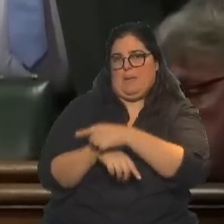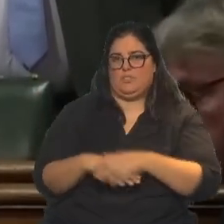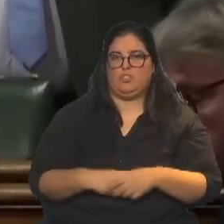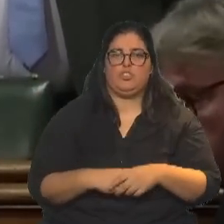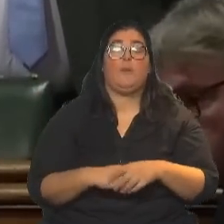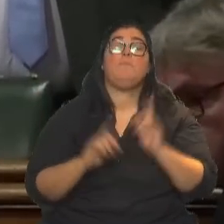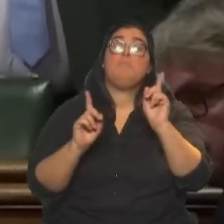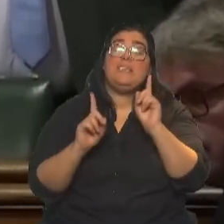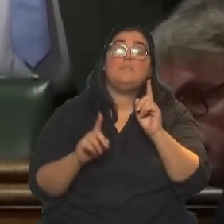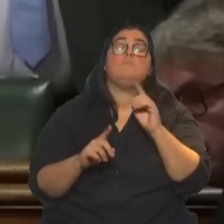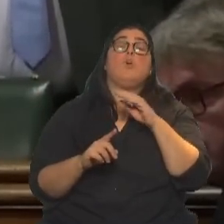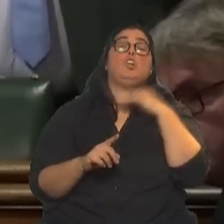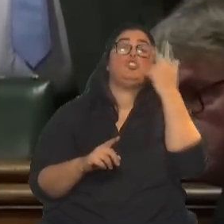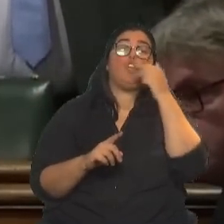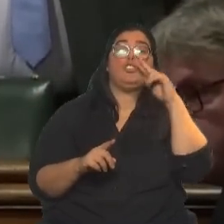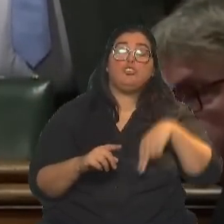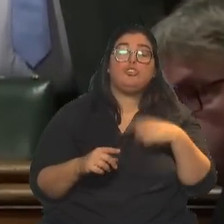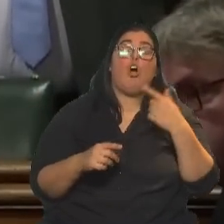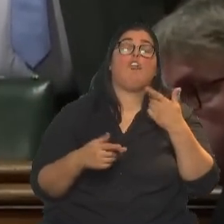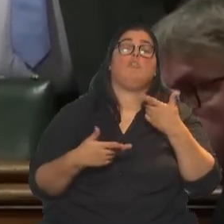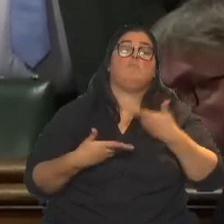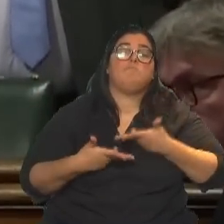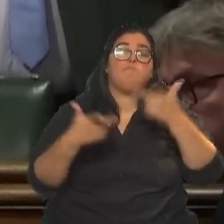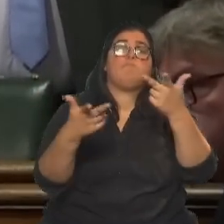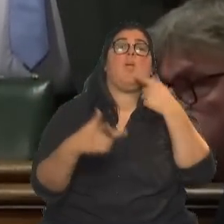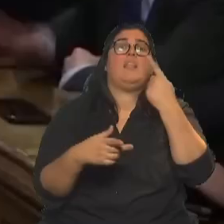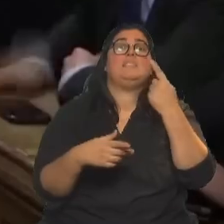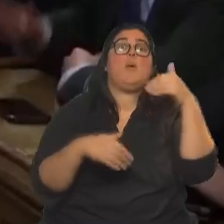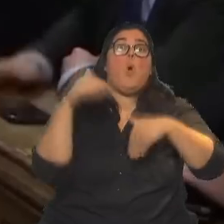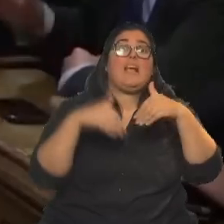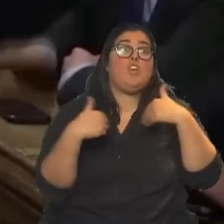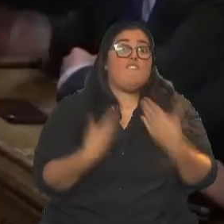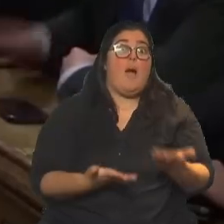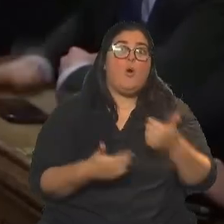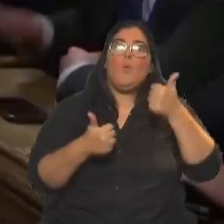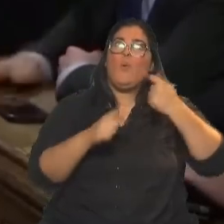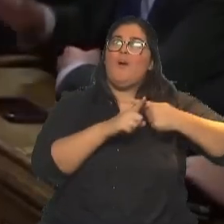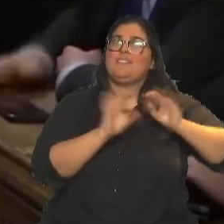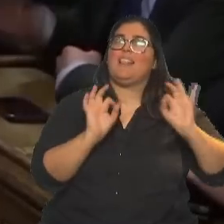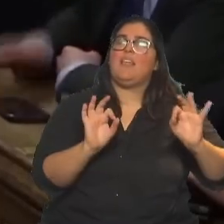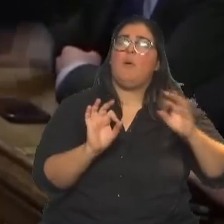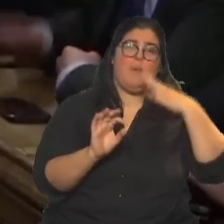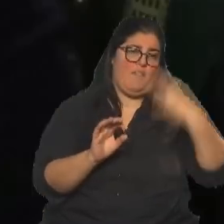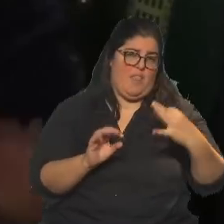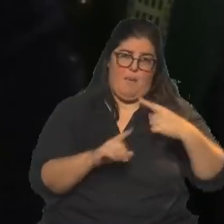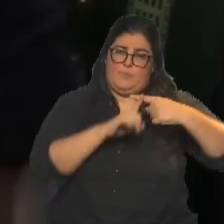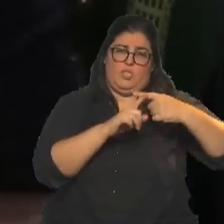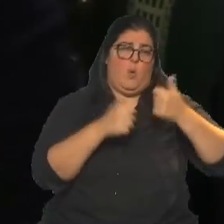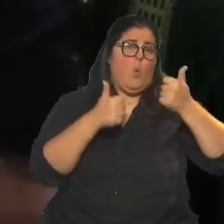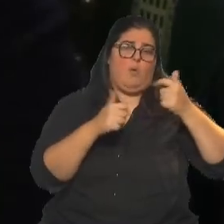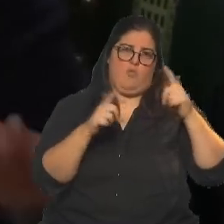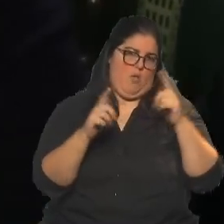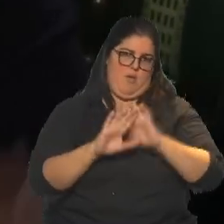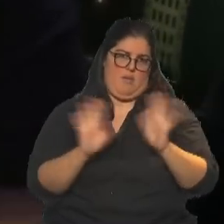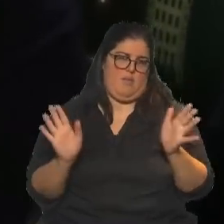de su gabinete presentaron el resultado de votación como un triunfo, pero en la práctica no lo es. El